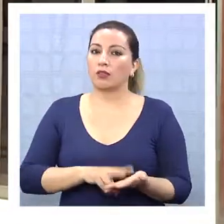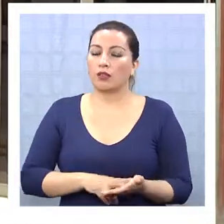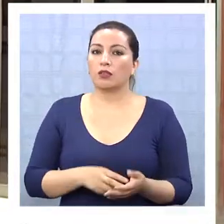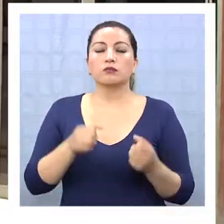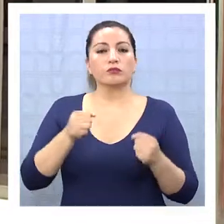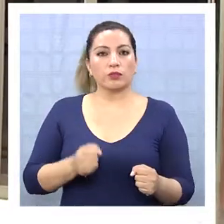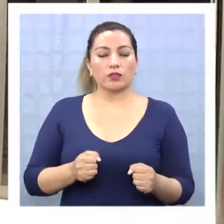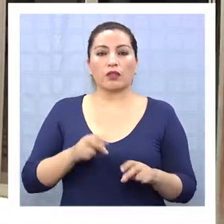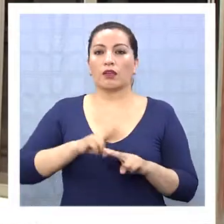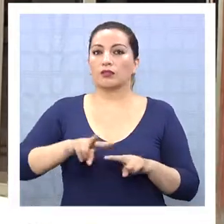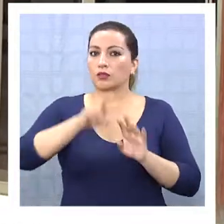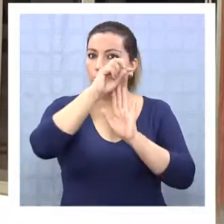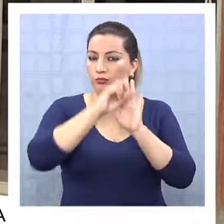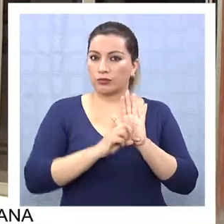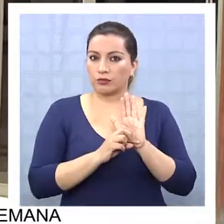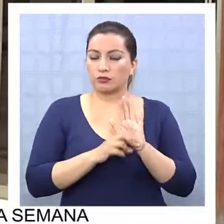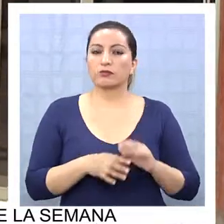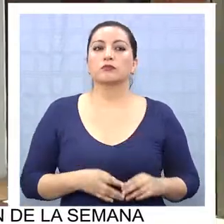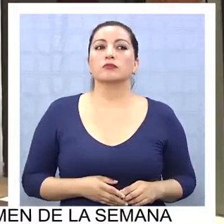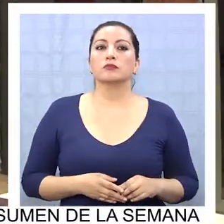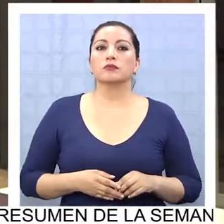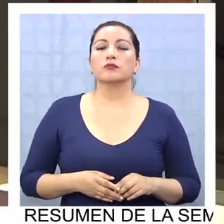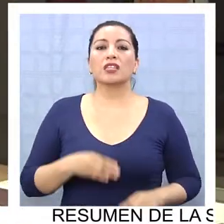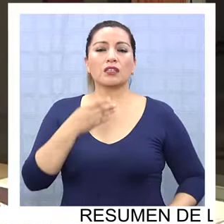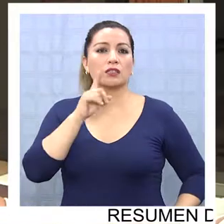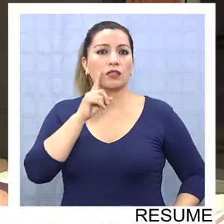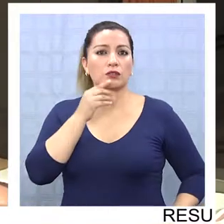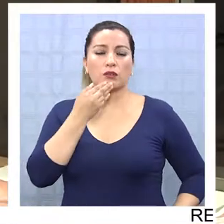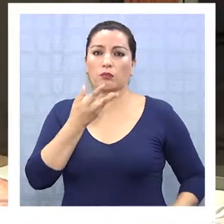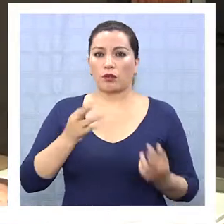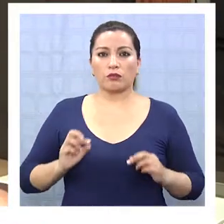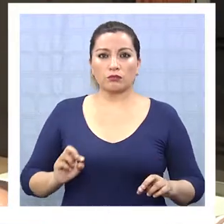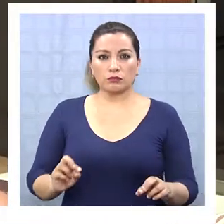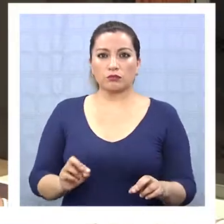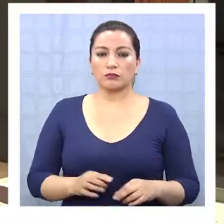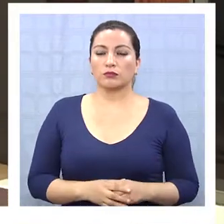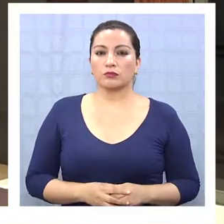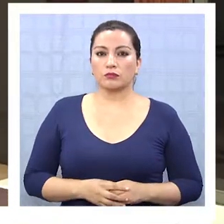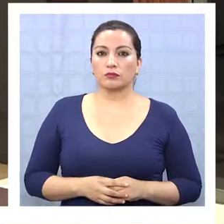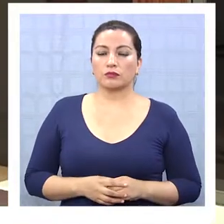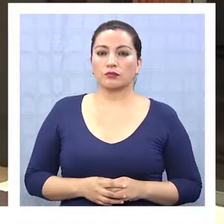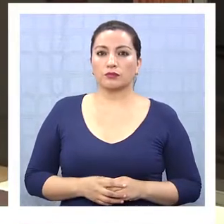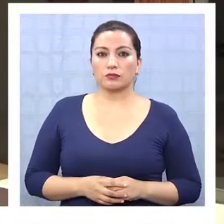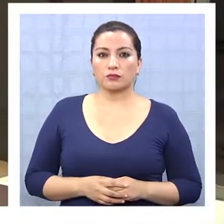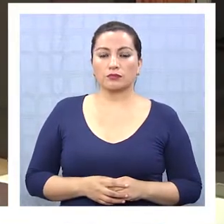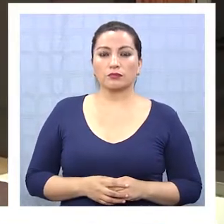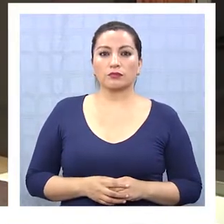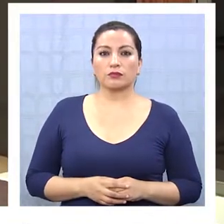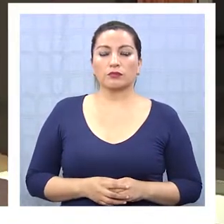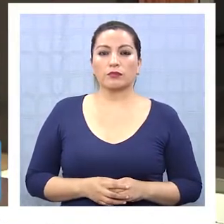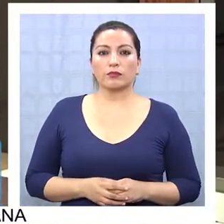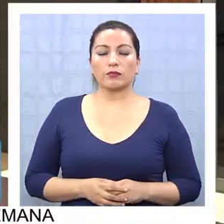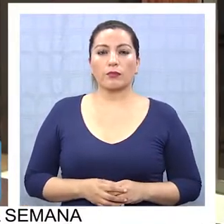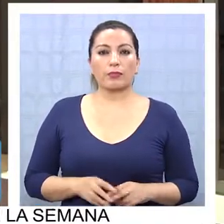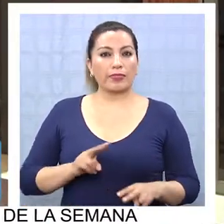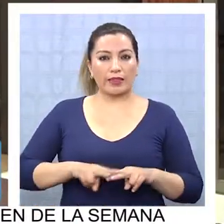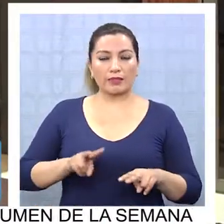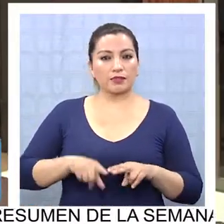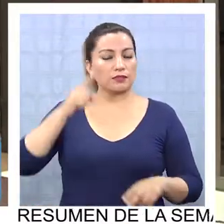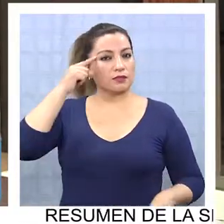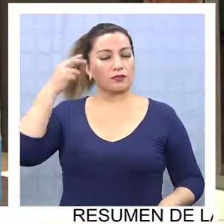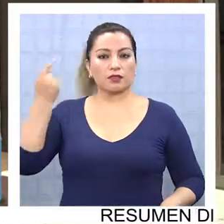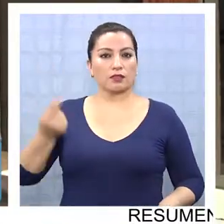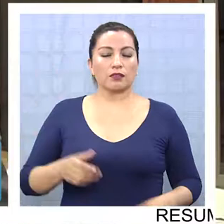y que también pudiesen hacer un proyecto emblemático. Tenemos también la posibilidad de poder integrar estas